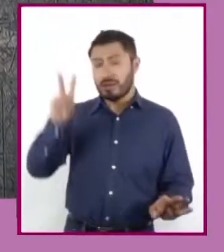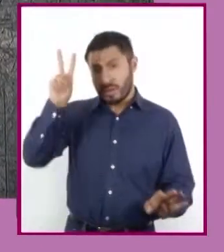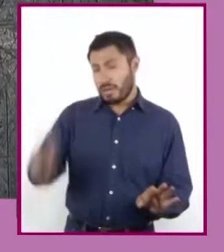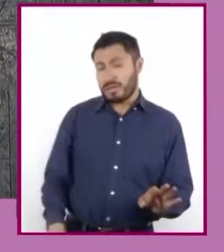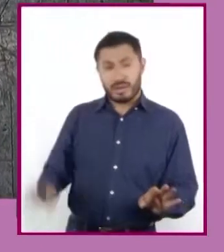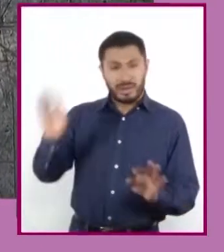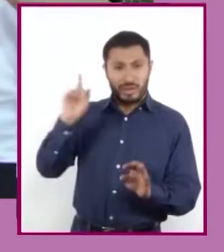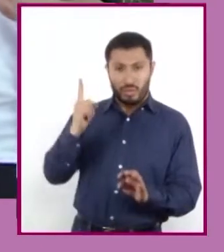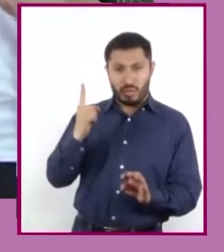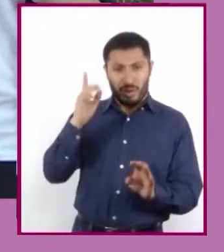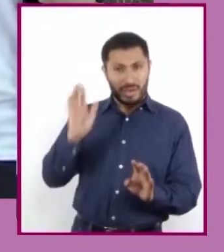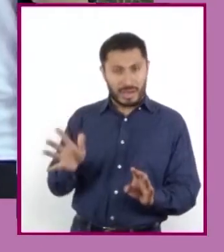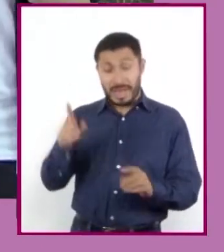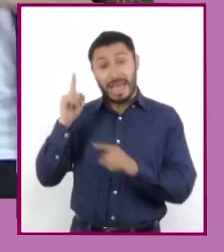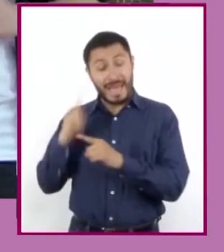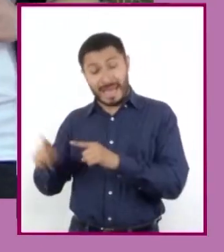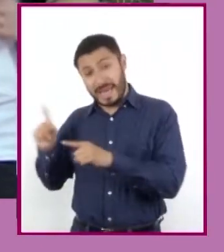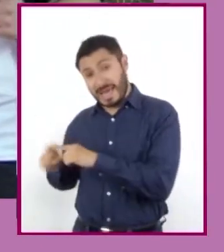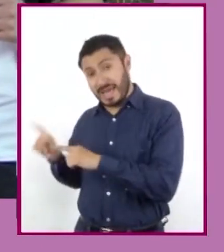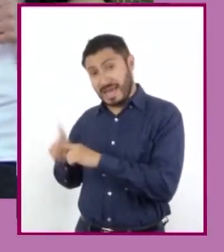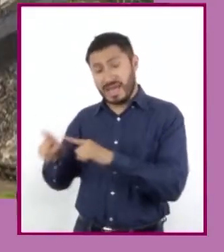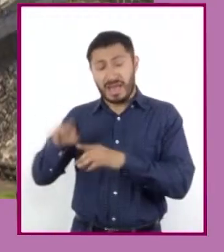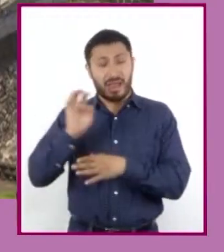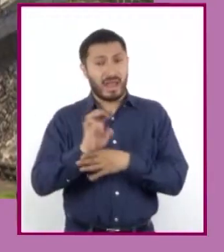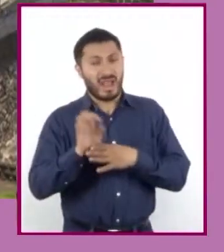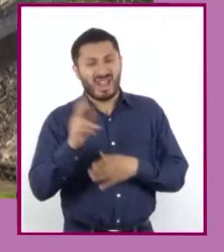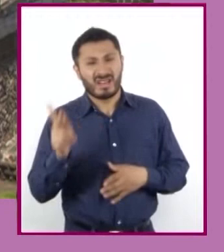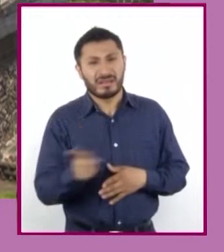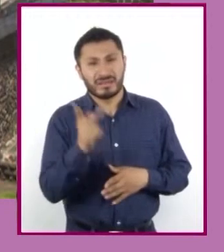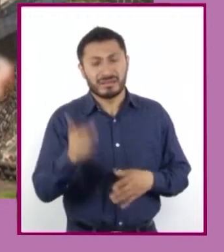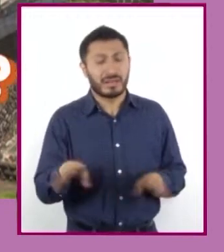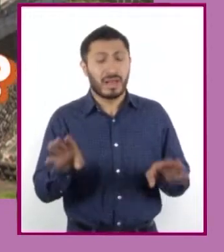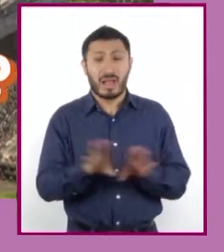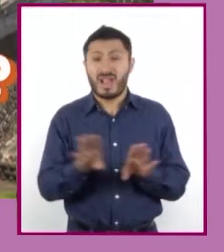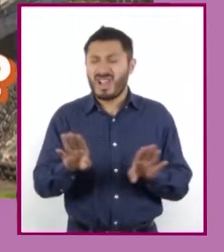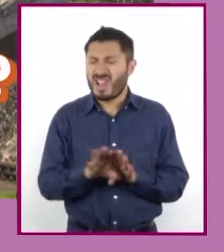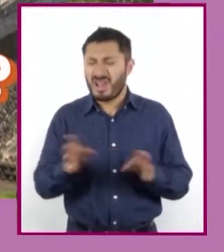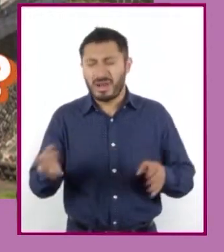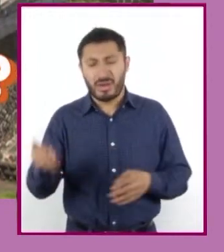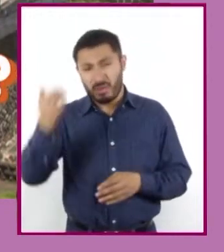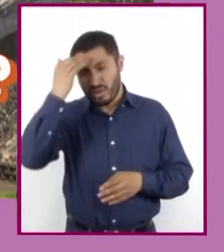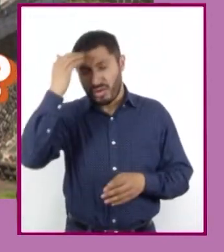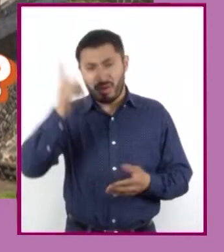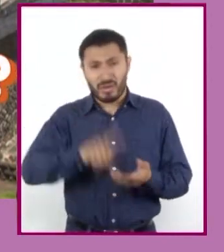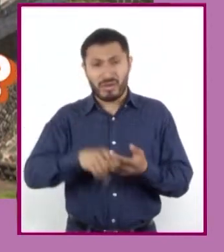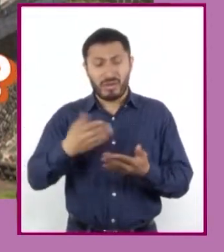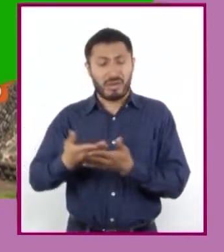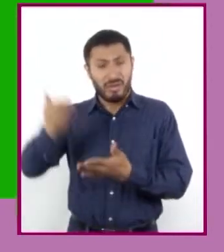varias versiones. Es entonces que surge la pregunta, ¿cómo podemos conocer el pasado?